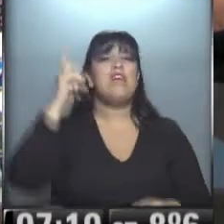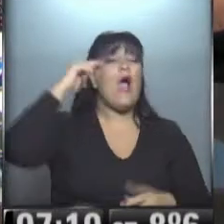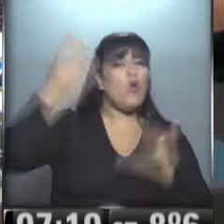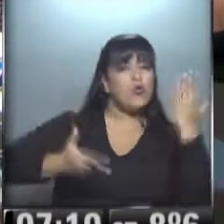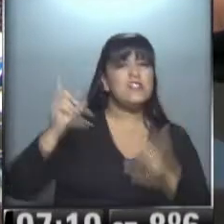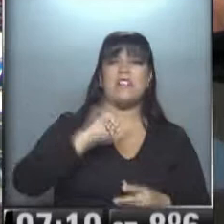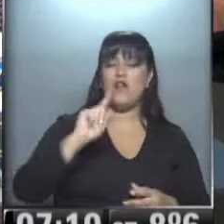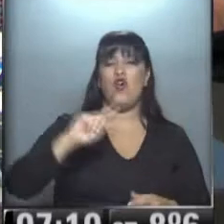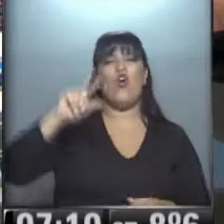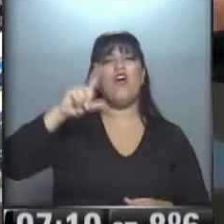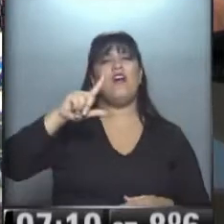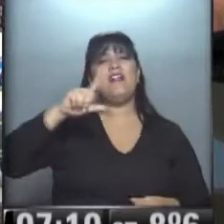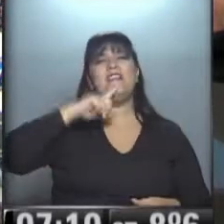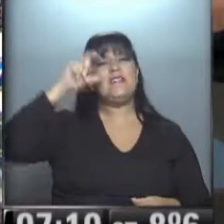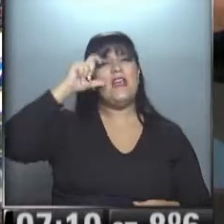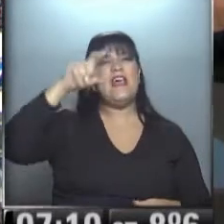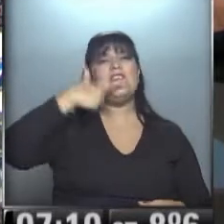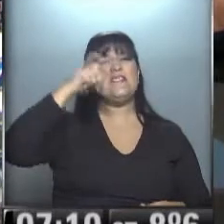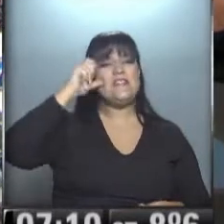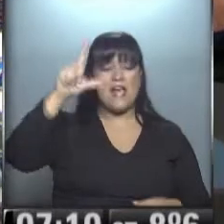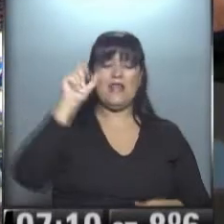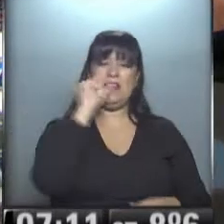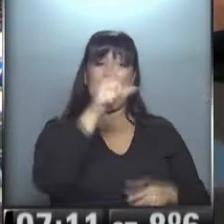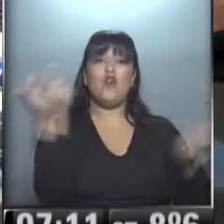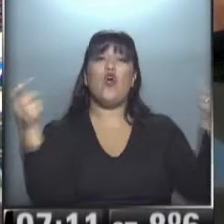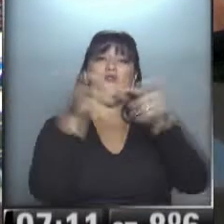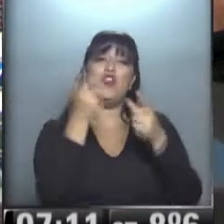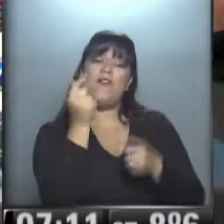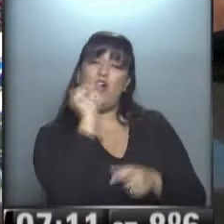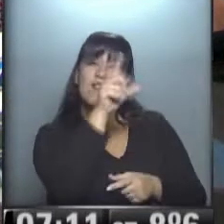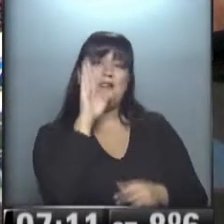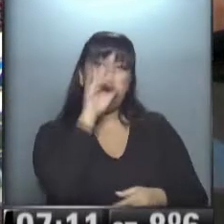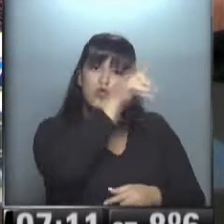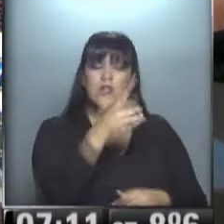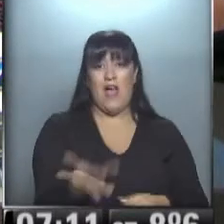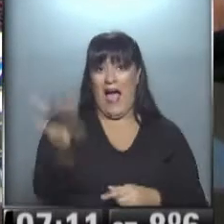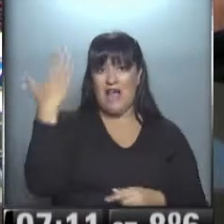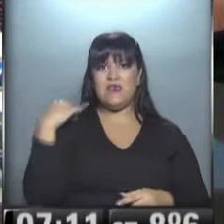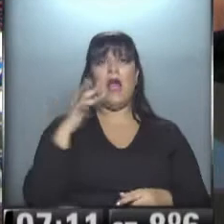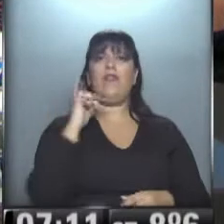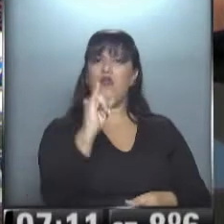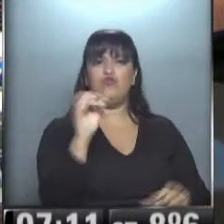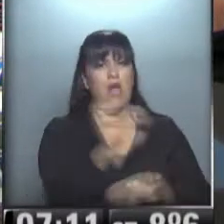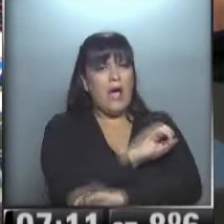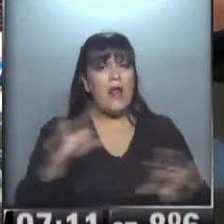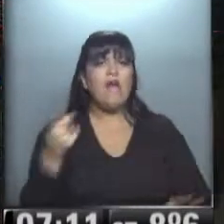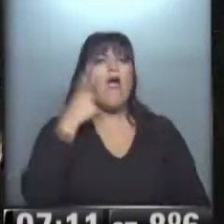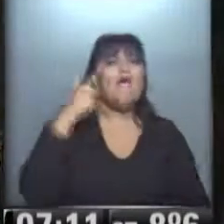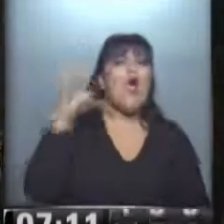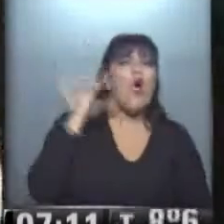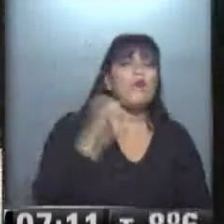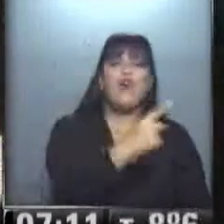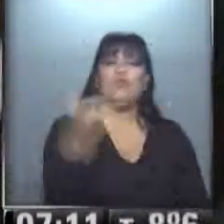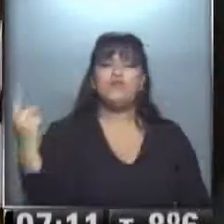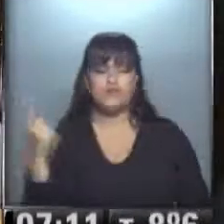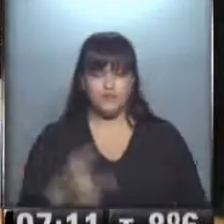que es la Comisión de Valores de los Estados Unidos. Luego de esta grave denuncia que hizo la presidenta ayer en Casa de Gobierno, hubo más voces. Las escuchamos. Lo